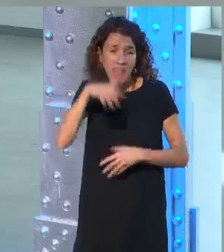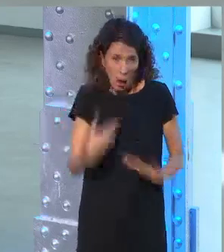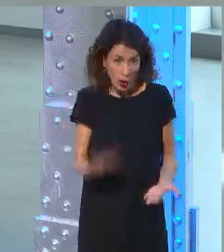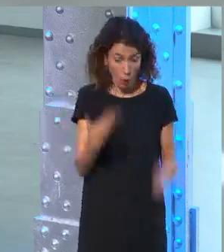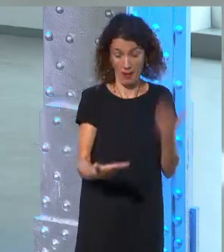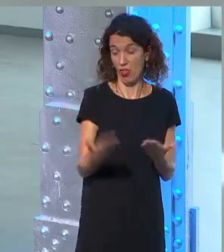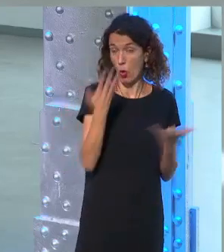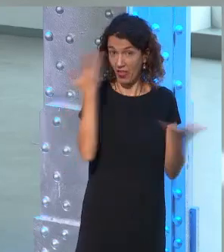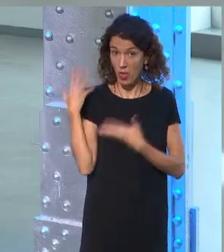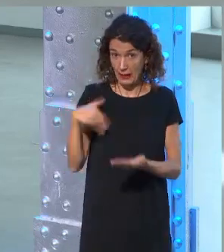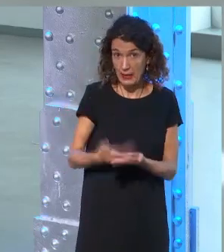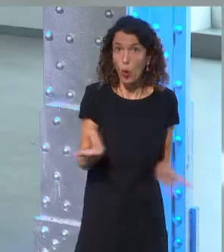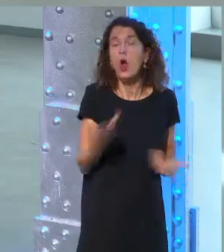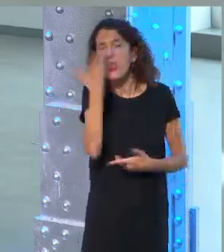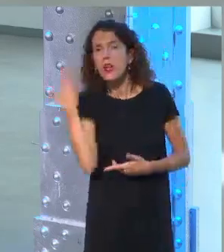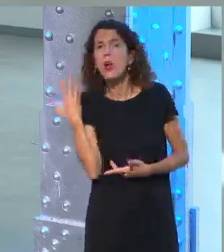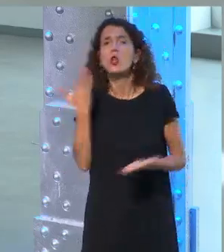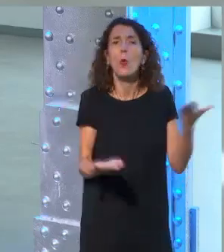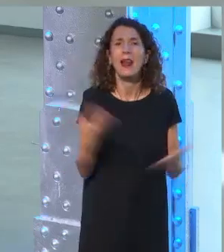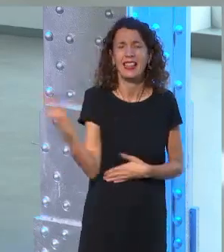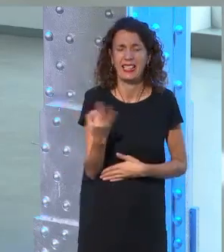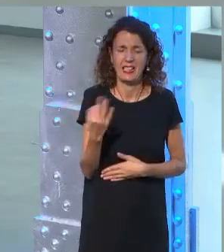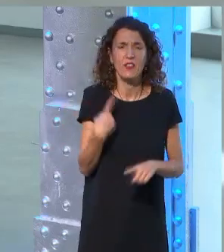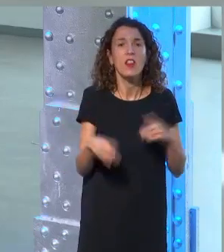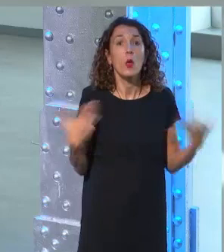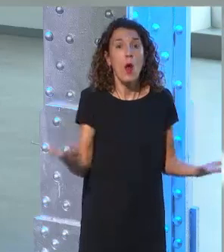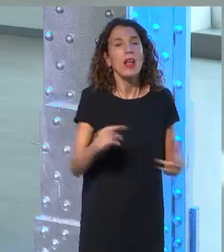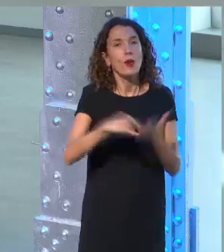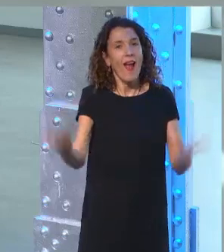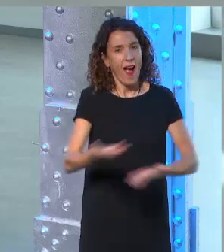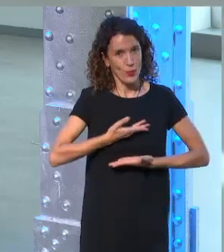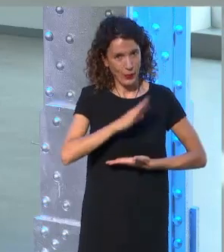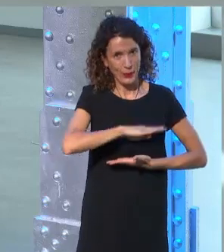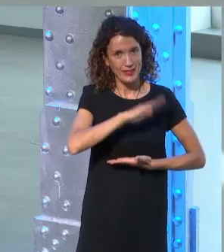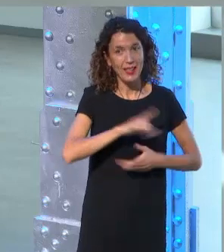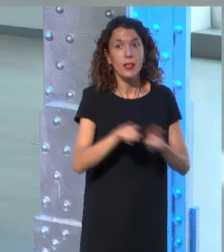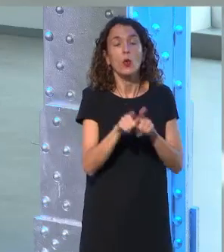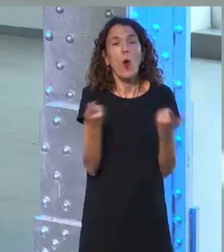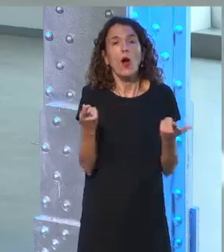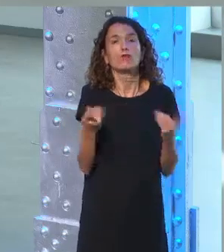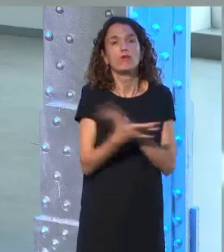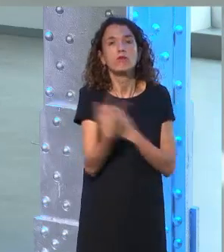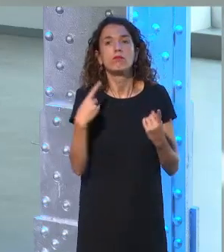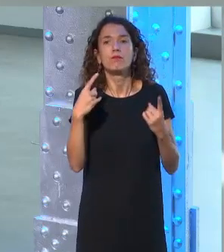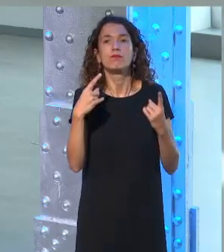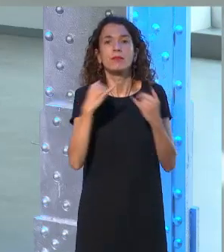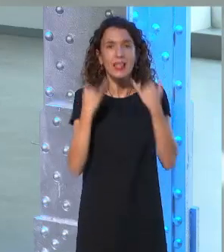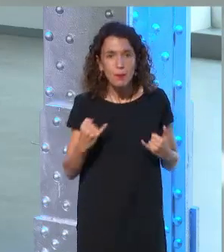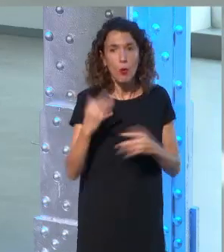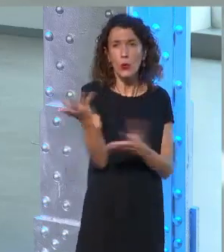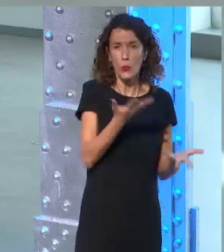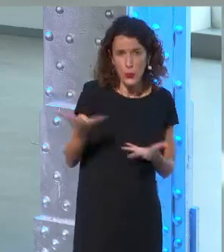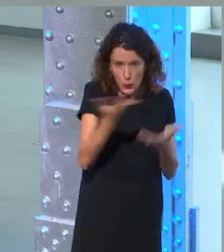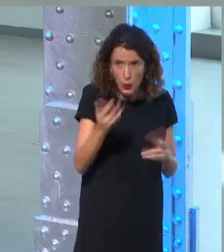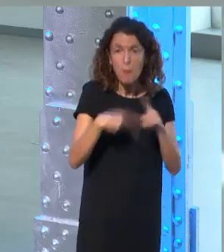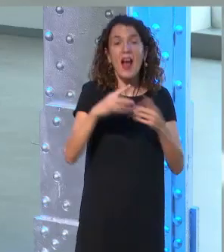respecto a lo que teníamos hace 10 años o hace 5 es que la tecnología nos está ayudando. La reducción de costes que han tenido la fotovoltaica y la eólica,